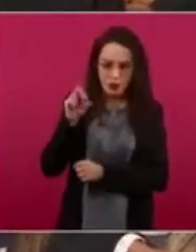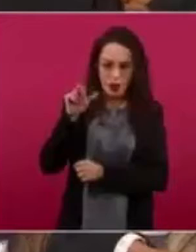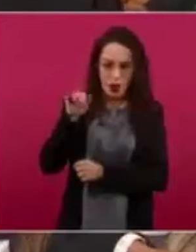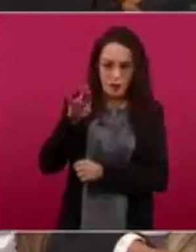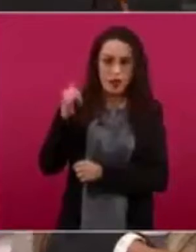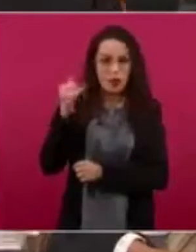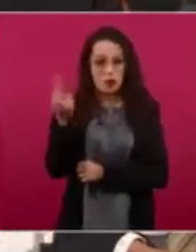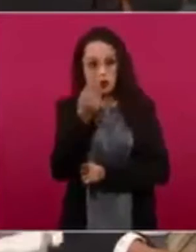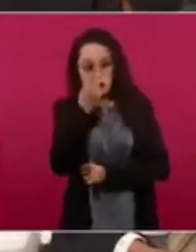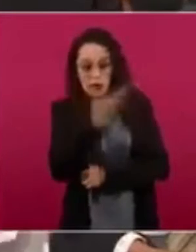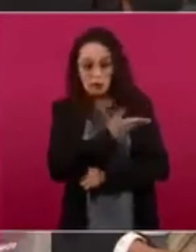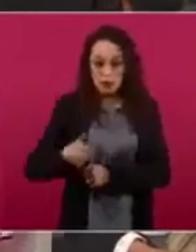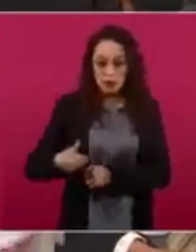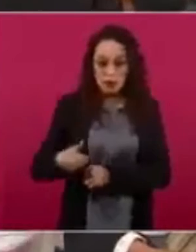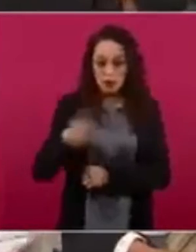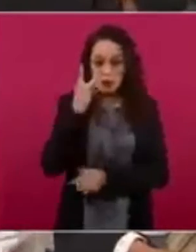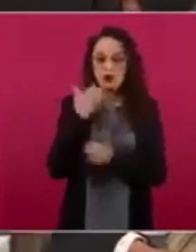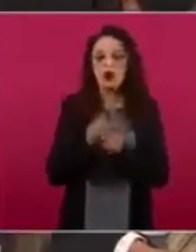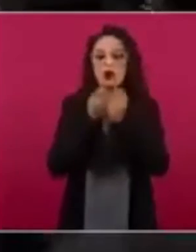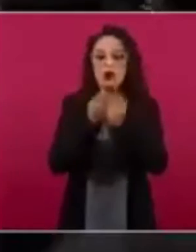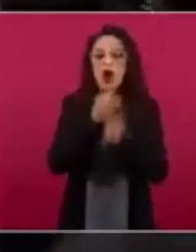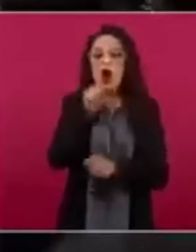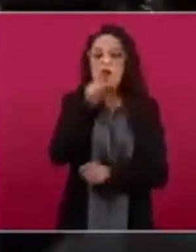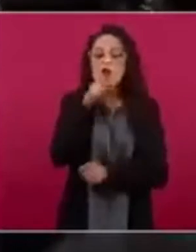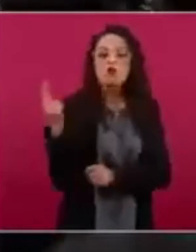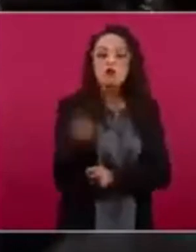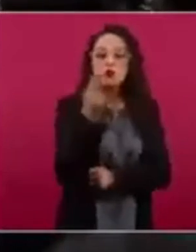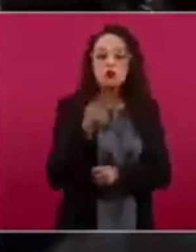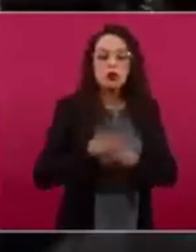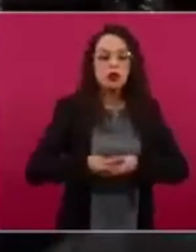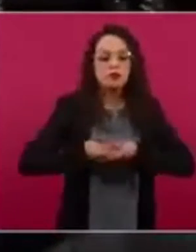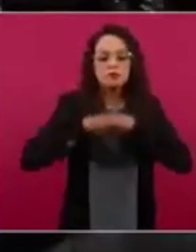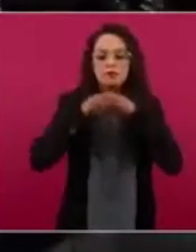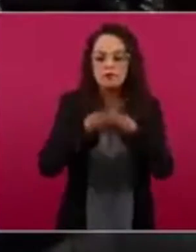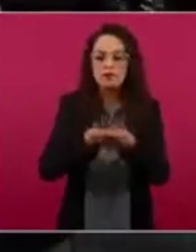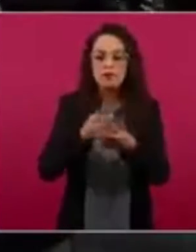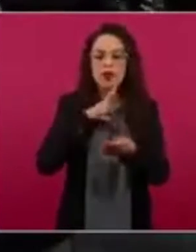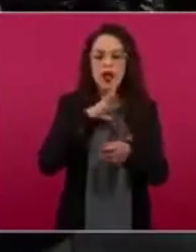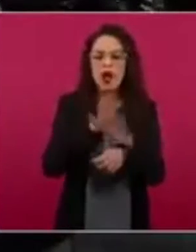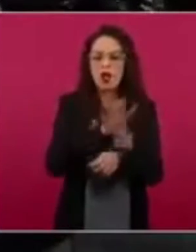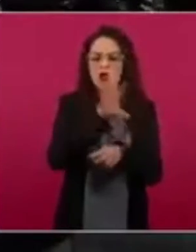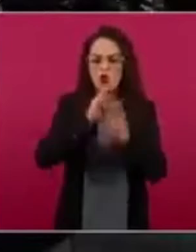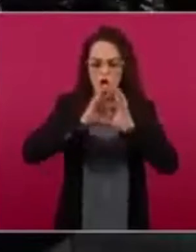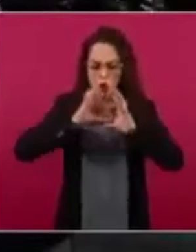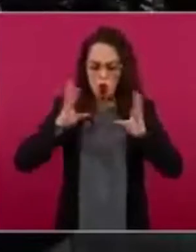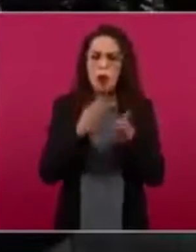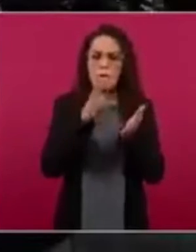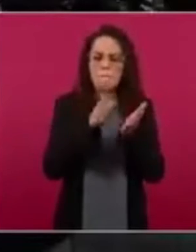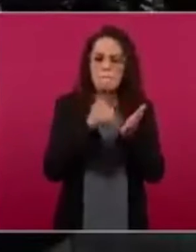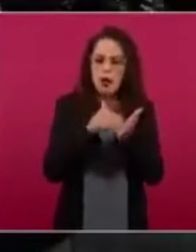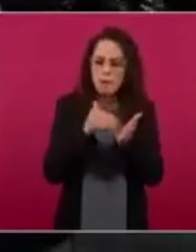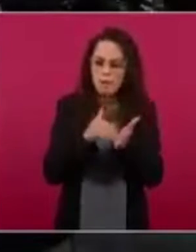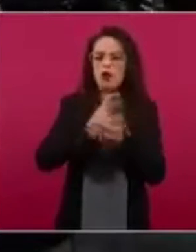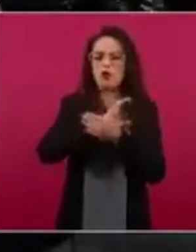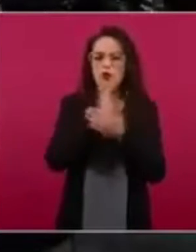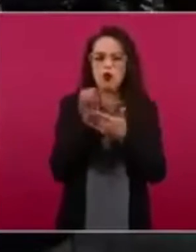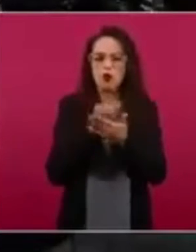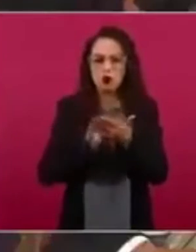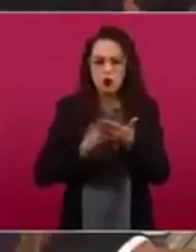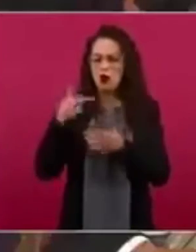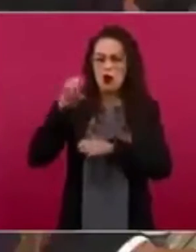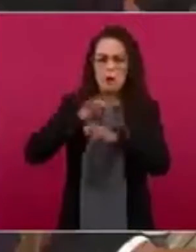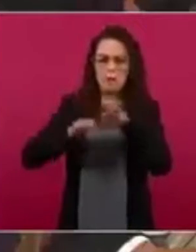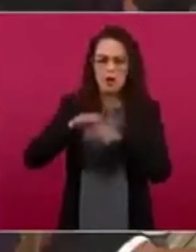el suyo, solamente se lo vamos a dar a usted. Vienen ahí lo que viene siendo las actas constitutivas, los contratos,